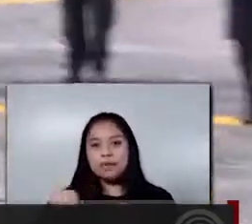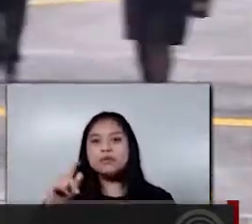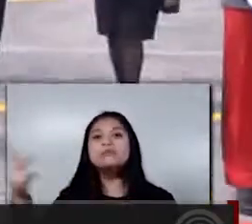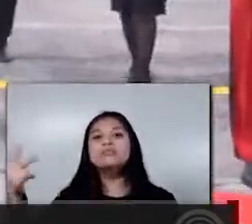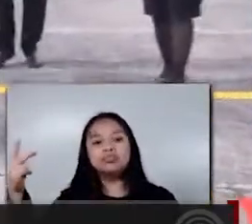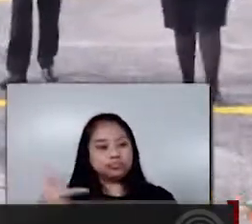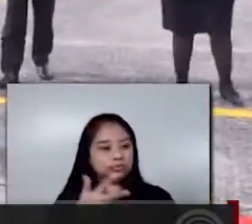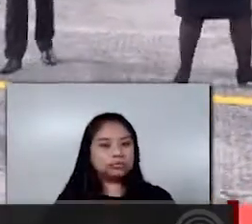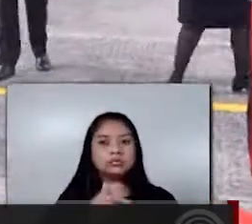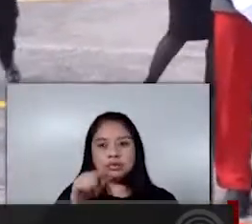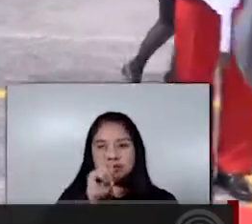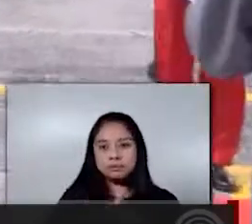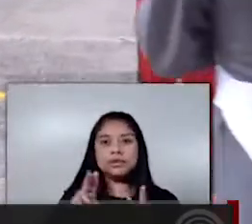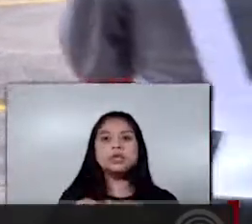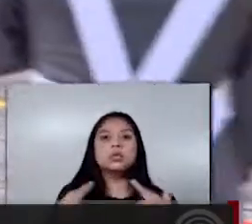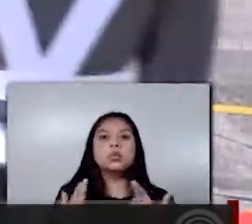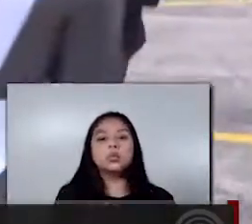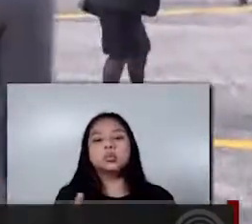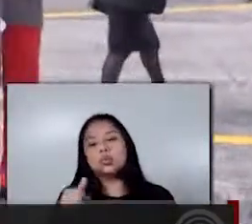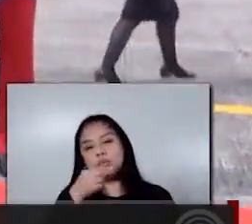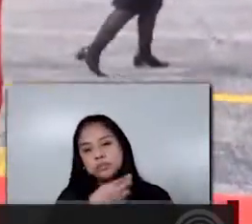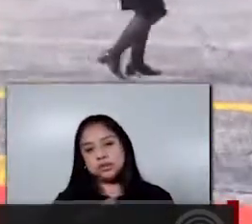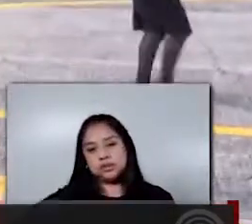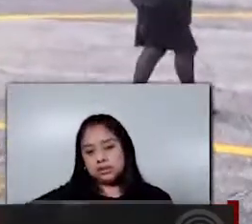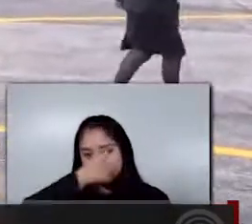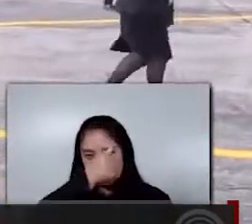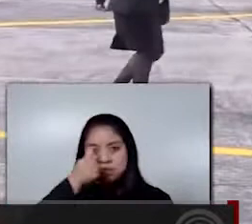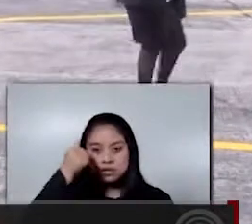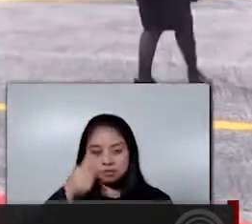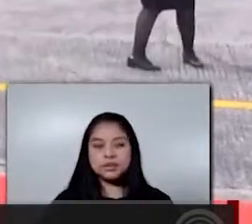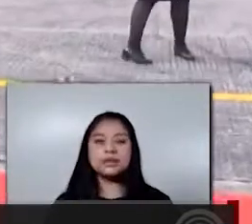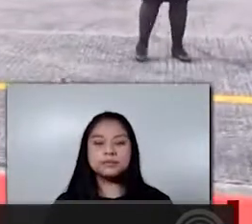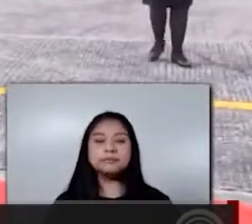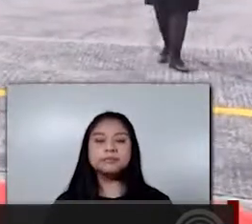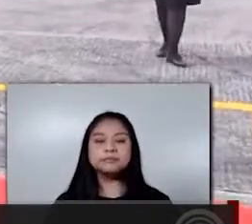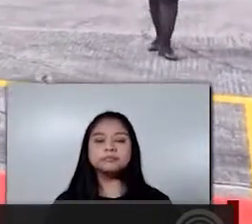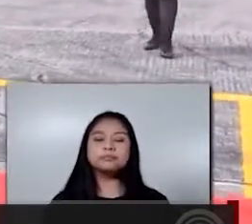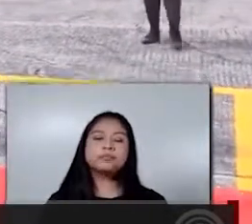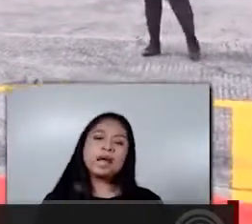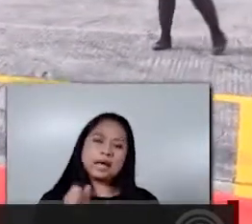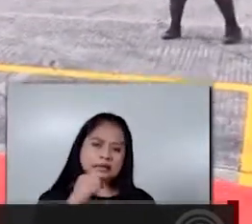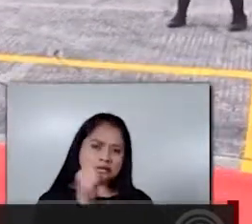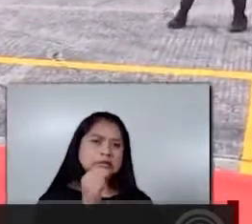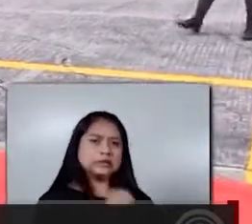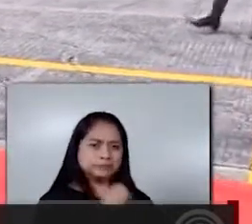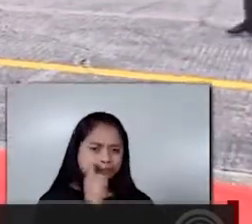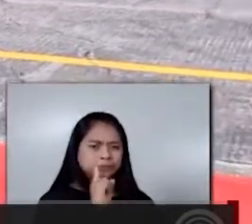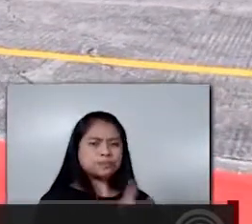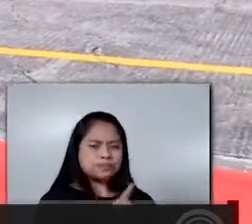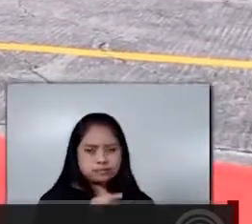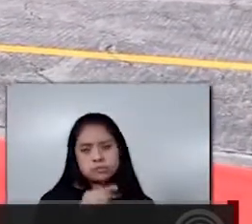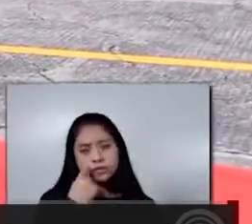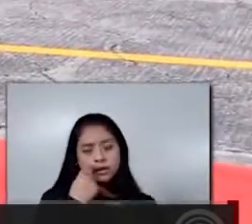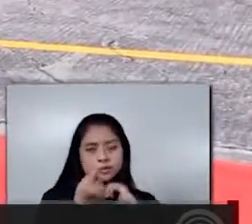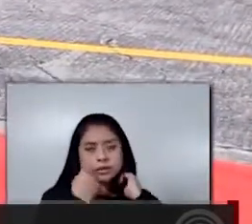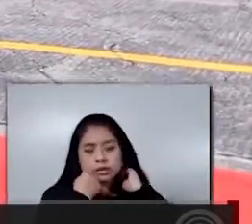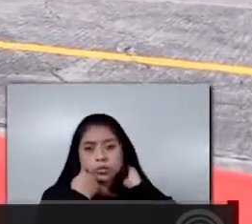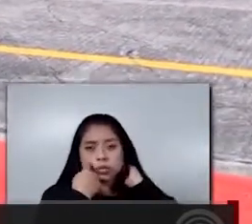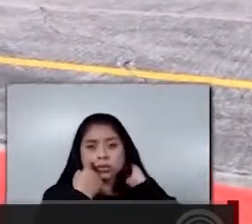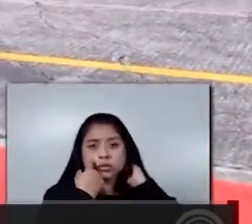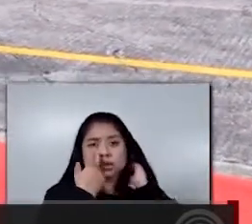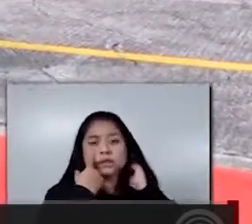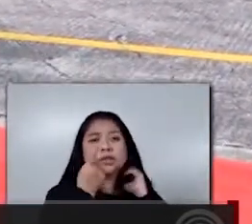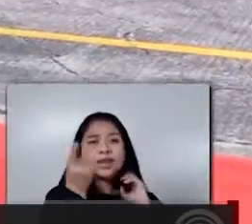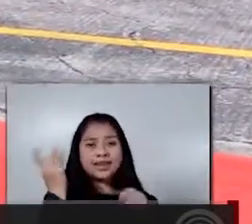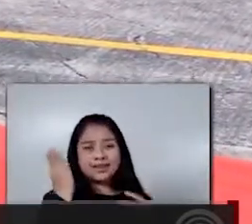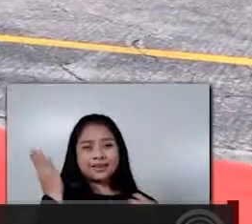A las 17 horas con 20 minutos se llevó a cabo la recepción oficial en el Palacio Nacional de la Cultura. Seguido a las 18 horas se llevó a cabo